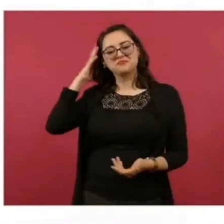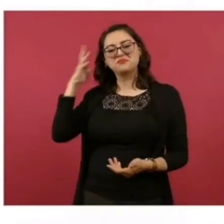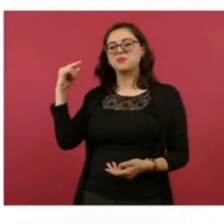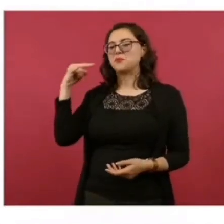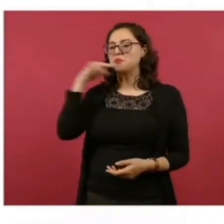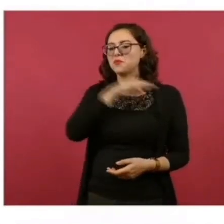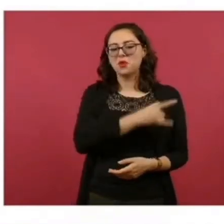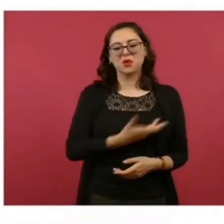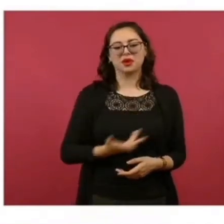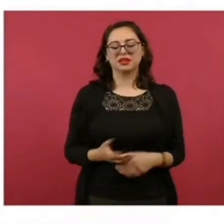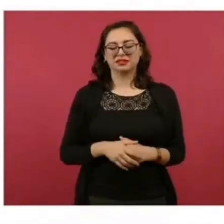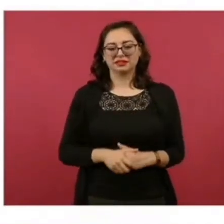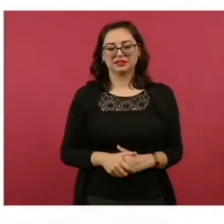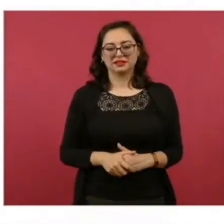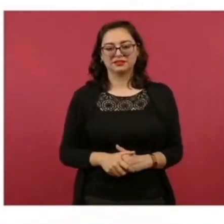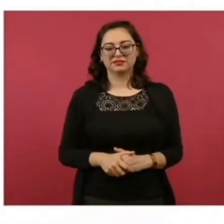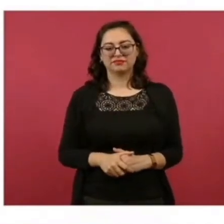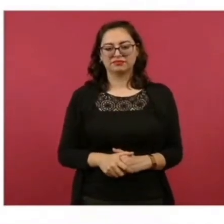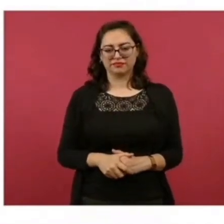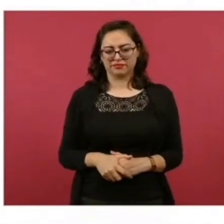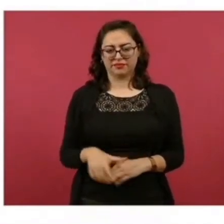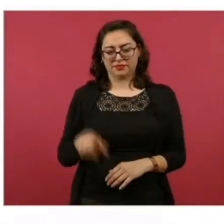Bueno, esto